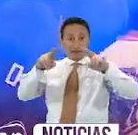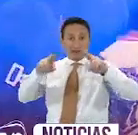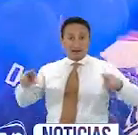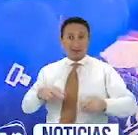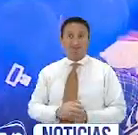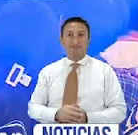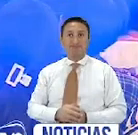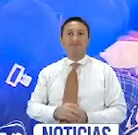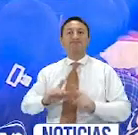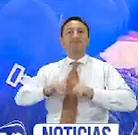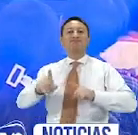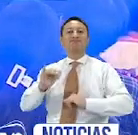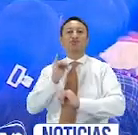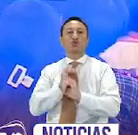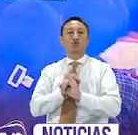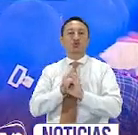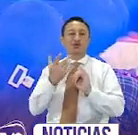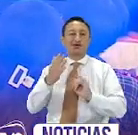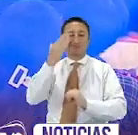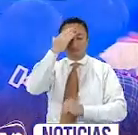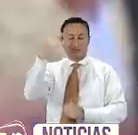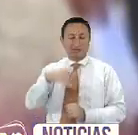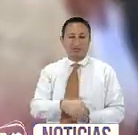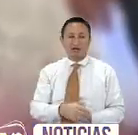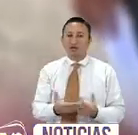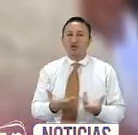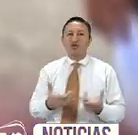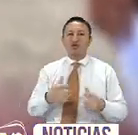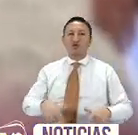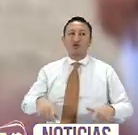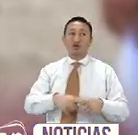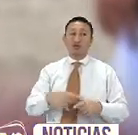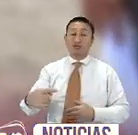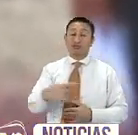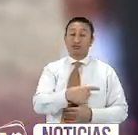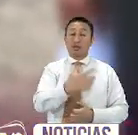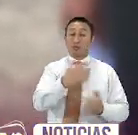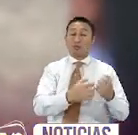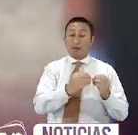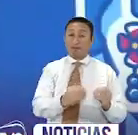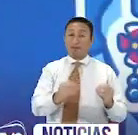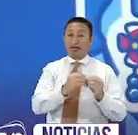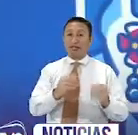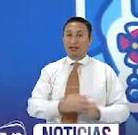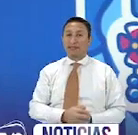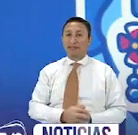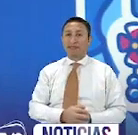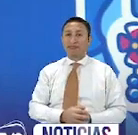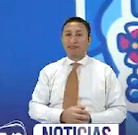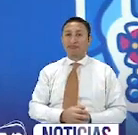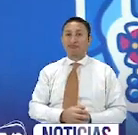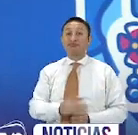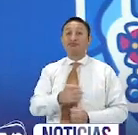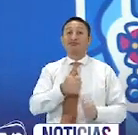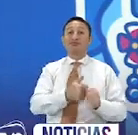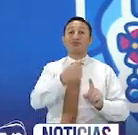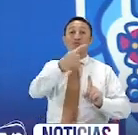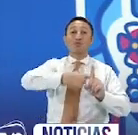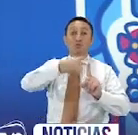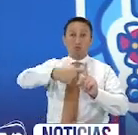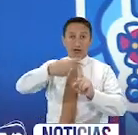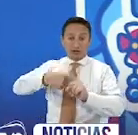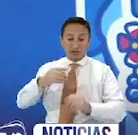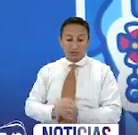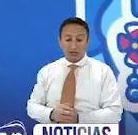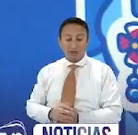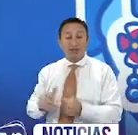Las instituciones han identificado los focos en donde se concentra esta problemática. Cerca de los mercados, cerca